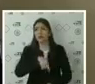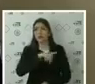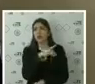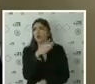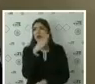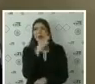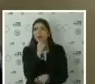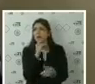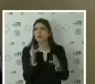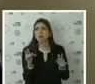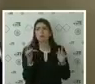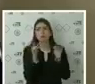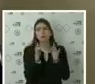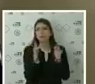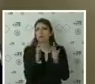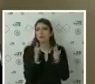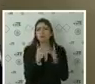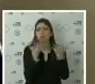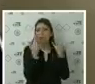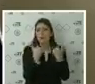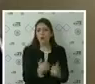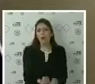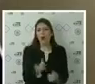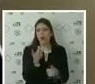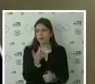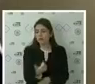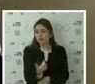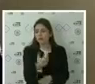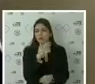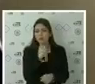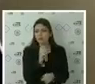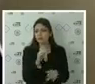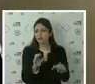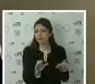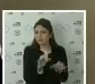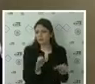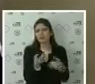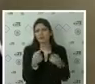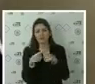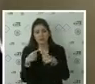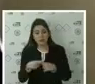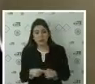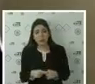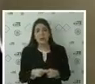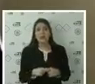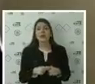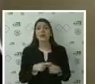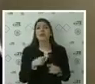parte no se pueden conectar al no tener los recursos. En el ámbito